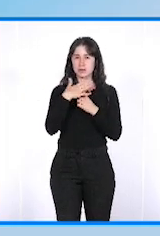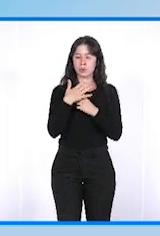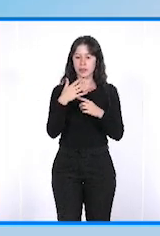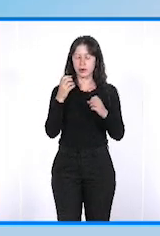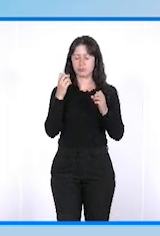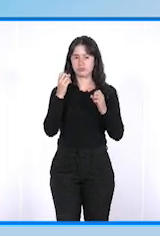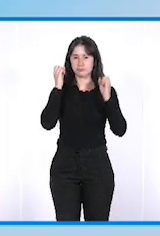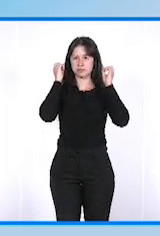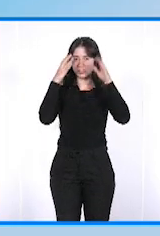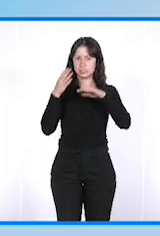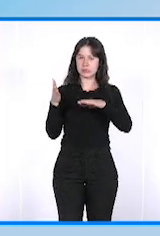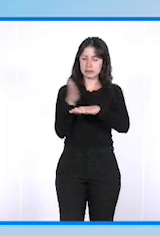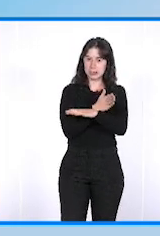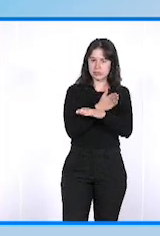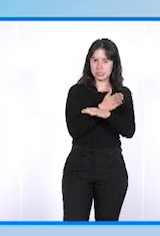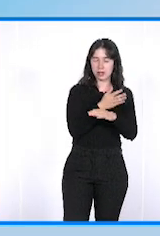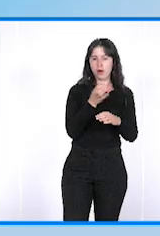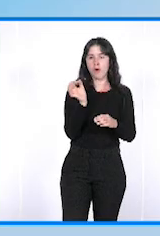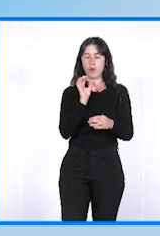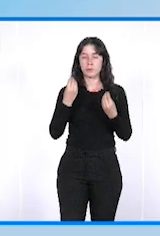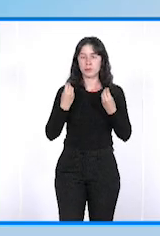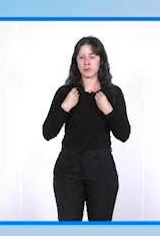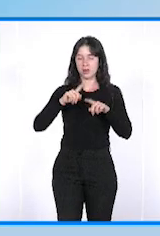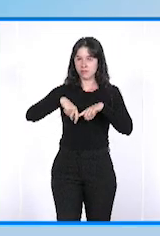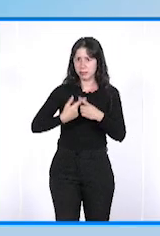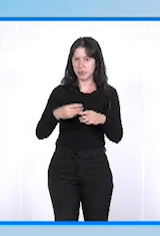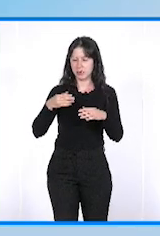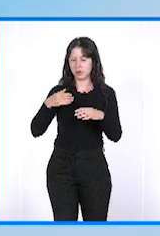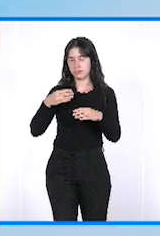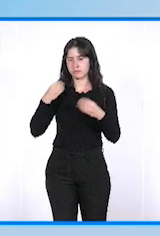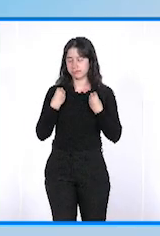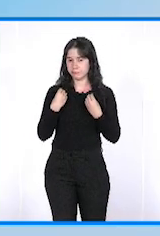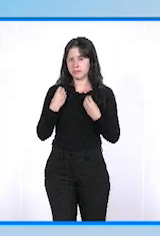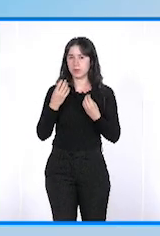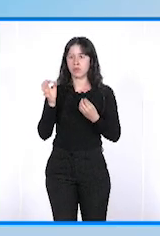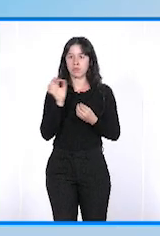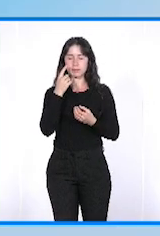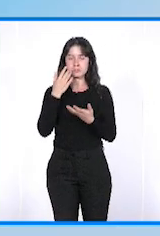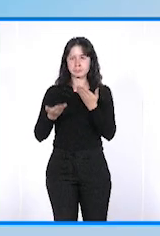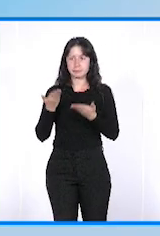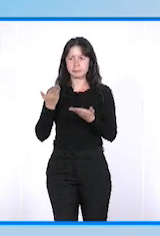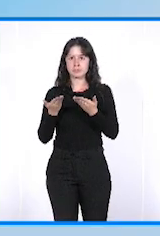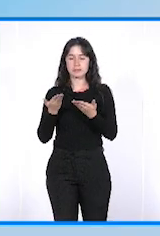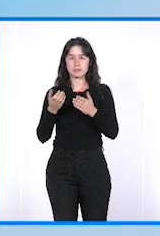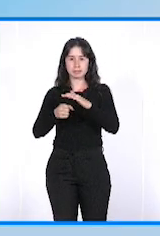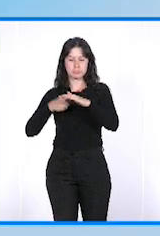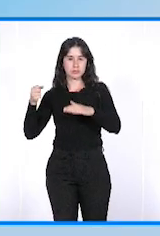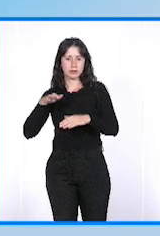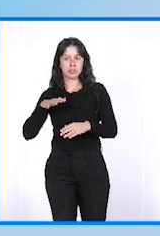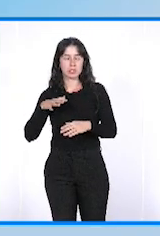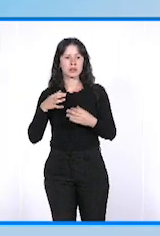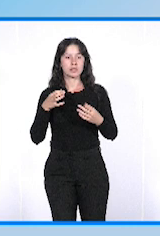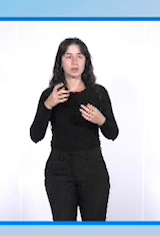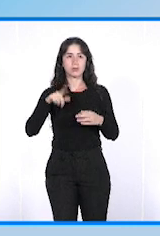residencia cuando vivían con sus padres cuando vivían en el piso tutelado las hemos evaluado 9 meses después de trasladarse a